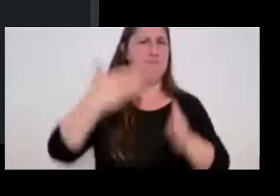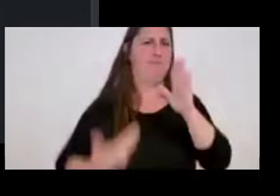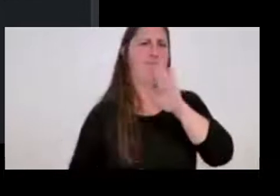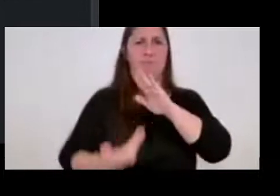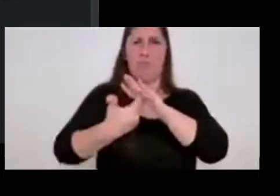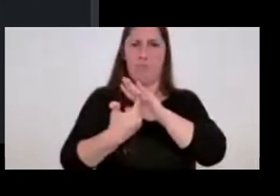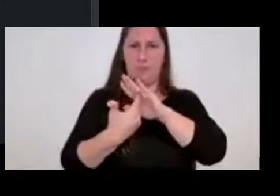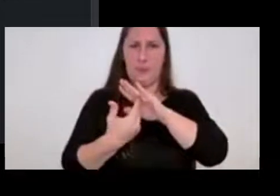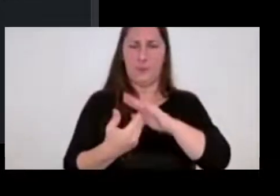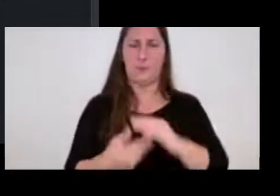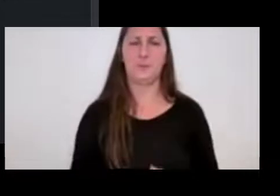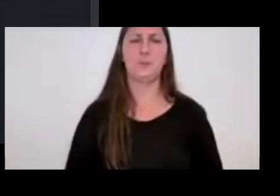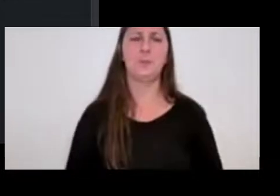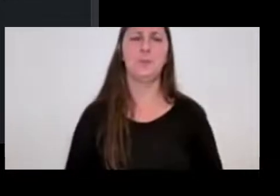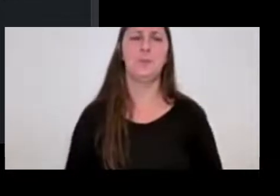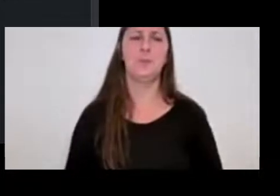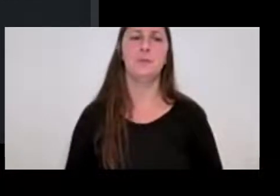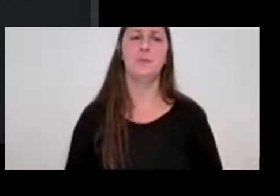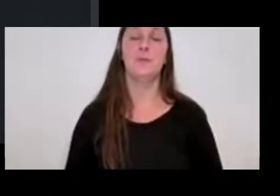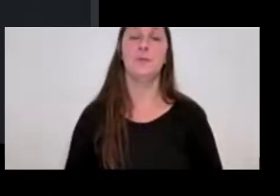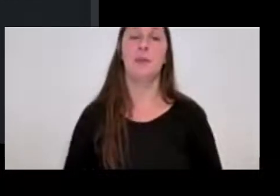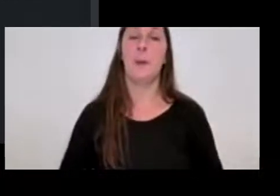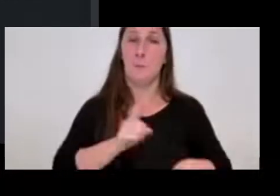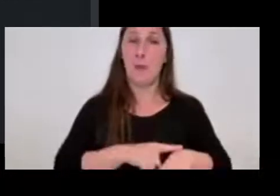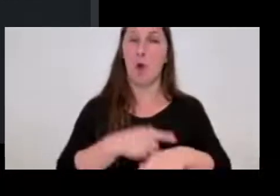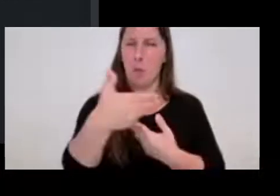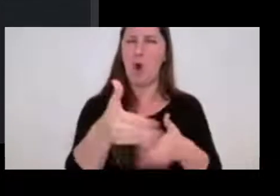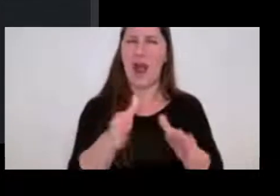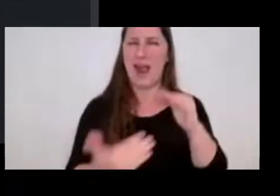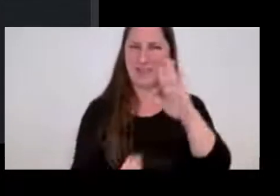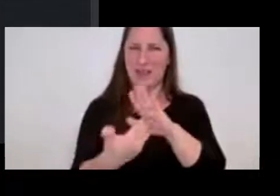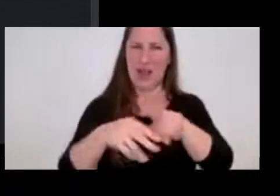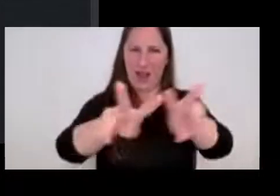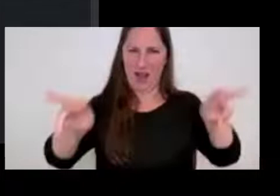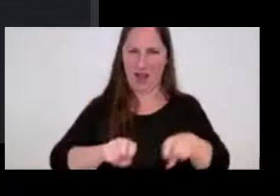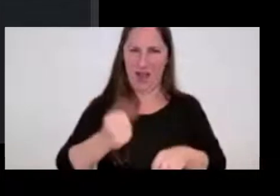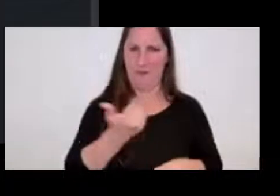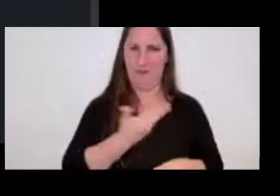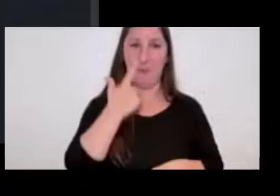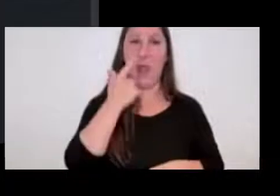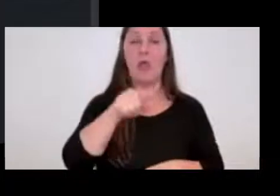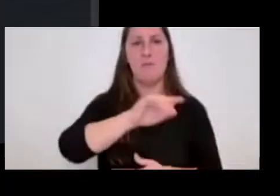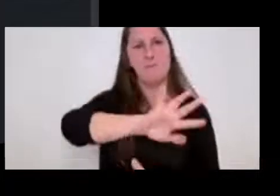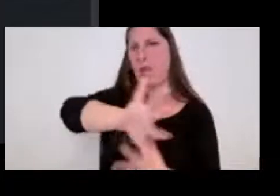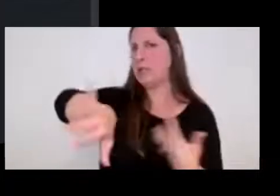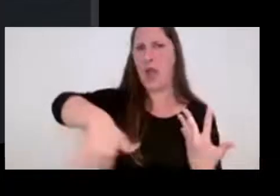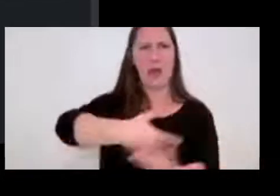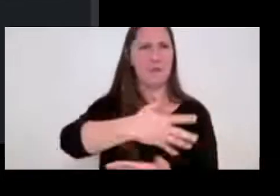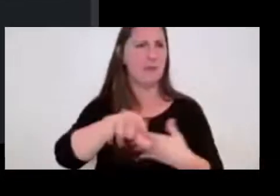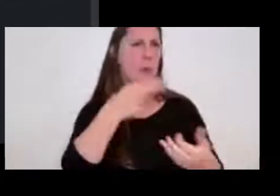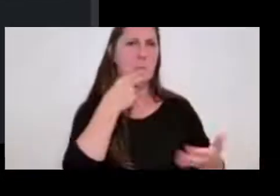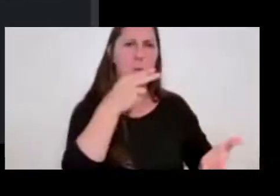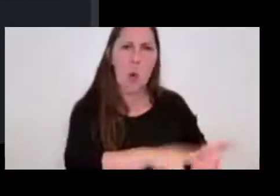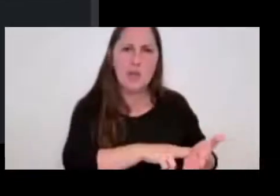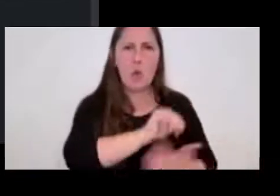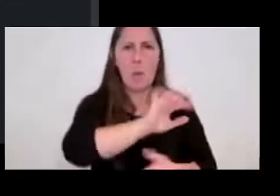Y acá, como caja central, quiero decir, ¿no? Y acá se empezaron a mezclar las aguas. Las cuestiones impositivas se empezaron a mezclar con